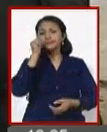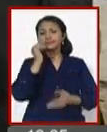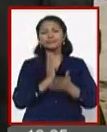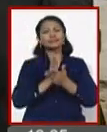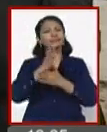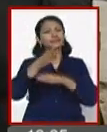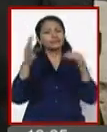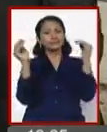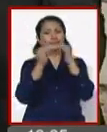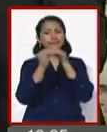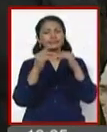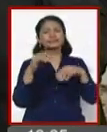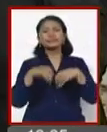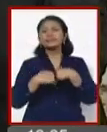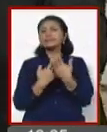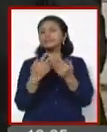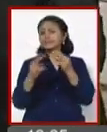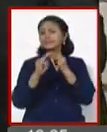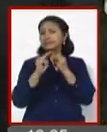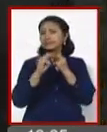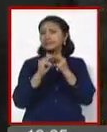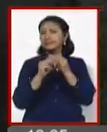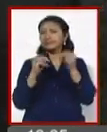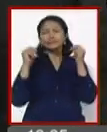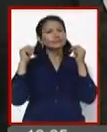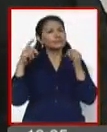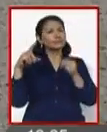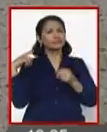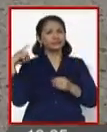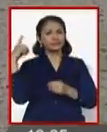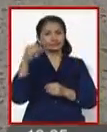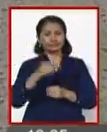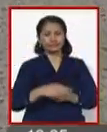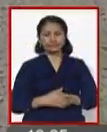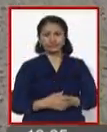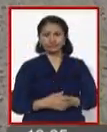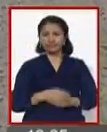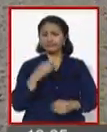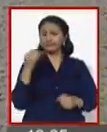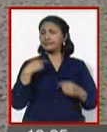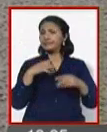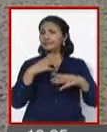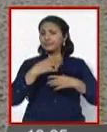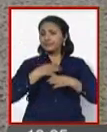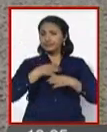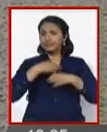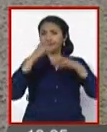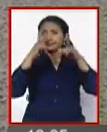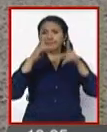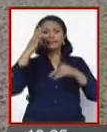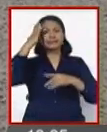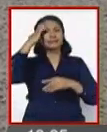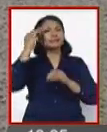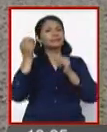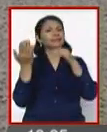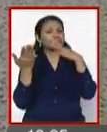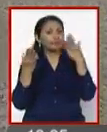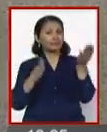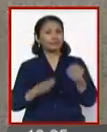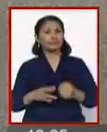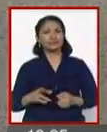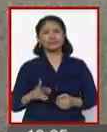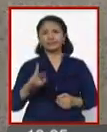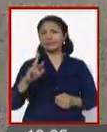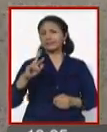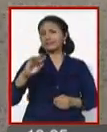noches cruzaba esta avenida y no puede ser que estos micreros agarren y pasen volando. Recordemos que esta movilización vecinal surge a raíz del fallecimiento